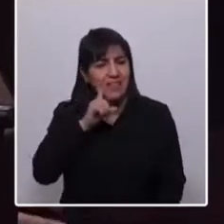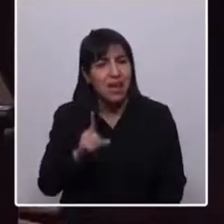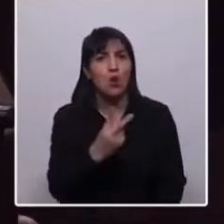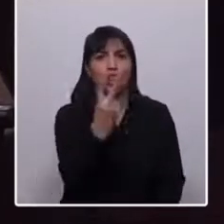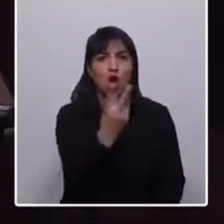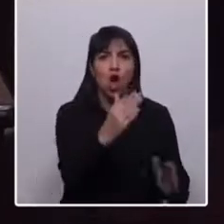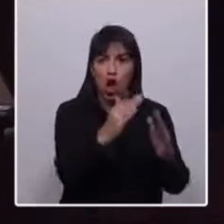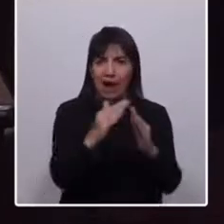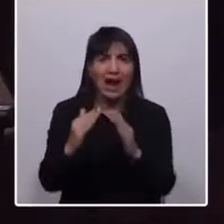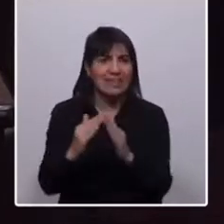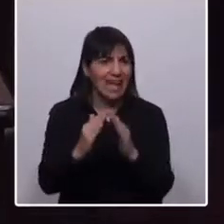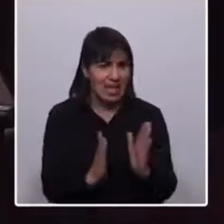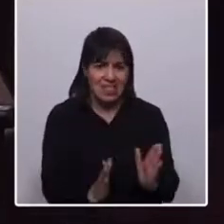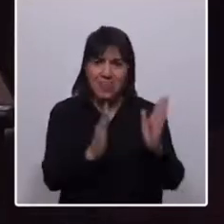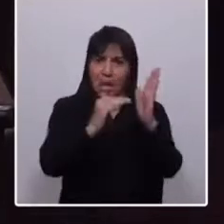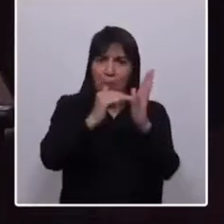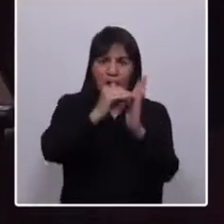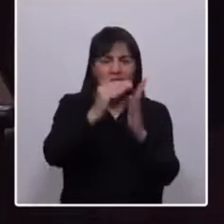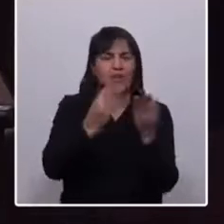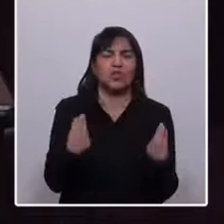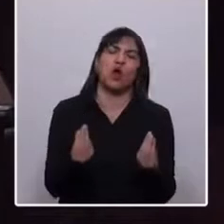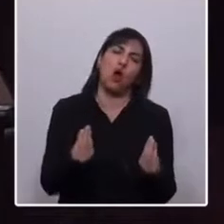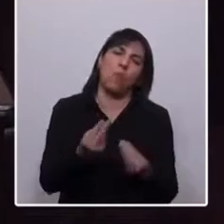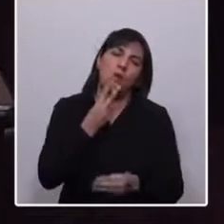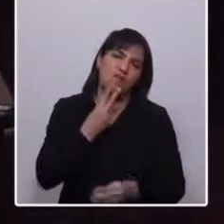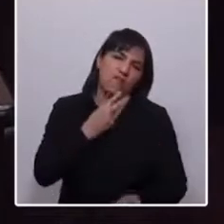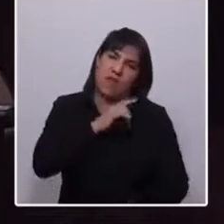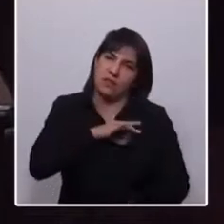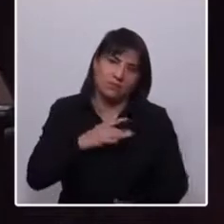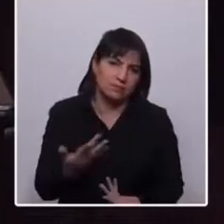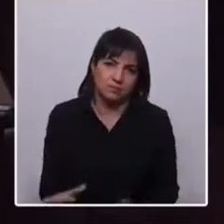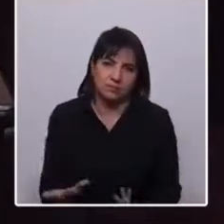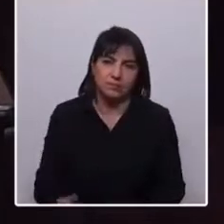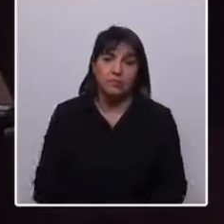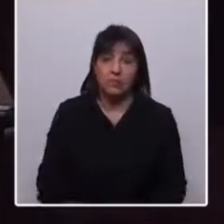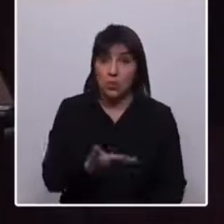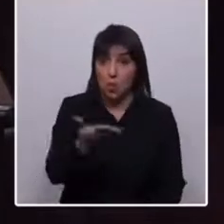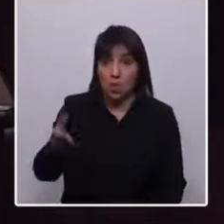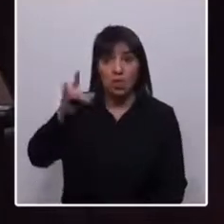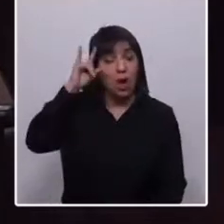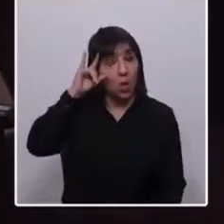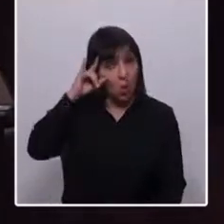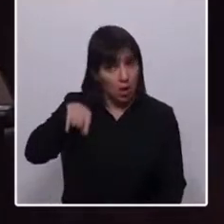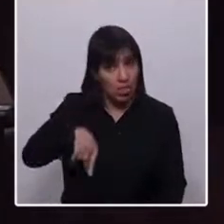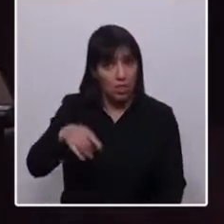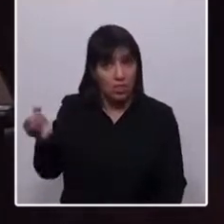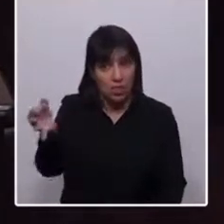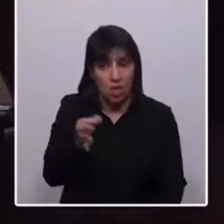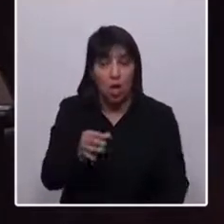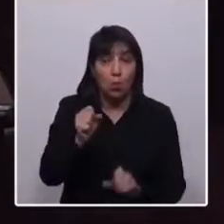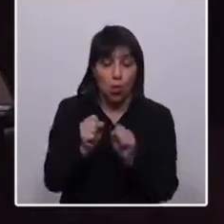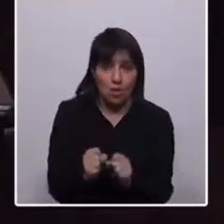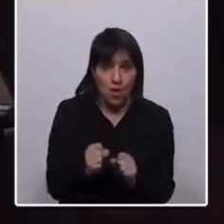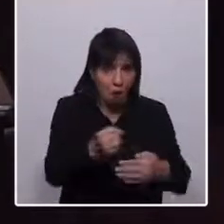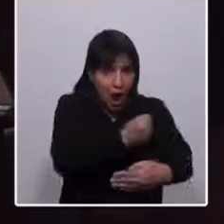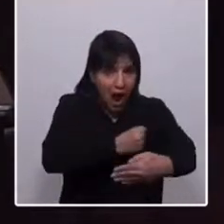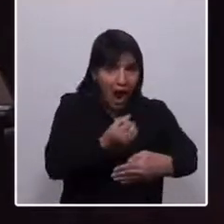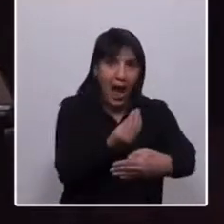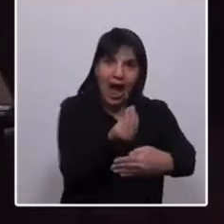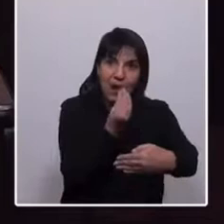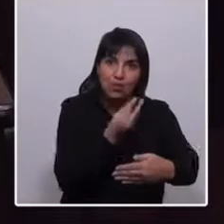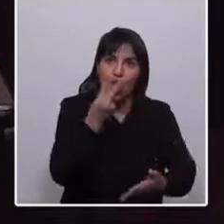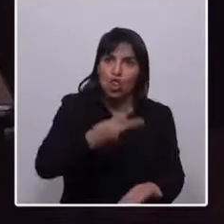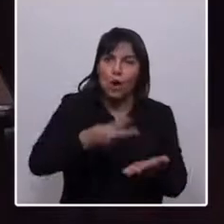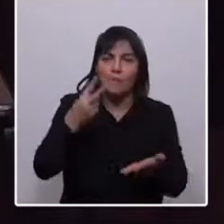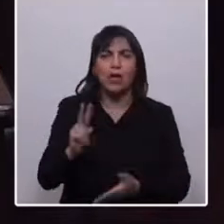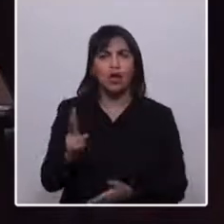¿Pero en qué país viven? ¿Se acuerdan también cuando dijeron que podíamos hacer un almuerzo con 2.000 pesos? ¿O cuando el subsecretario dijo